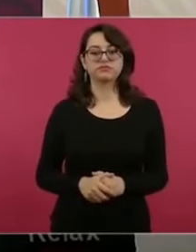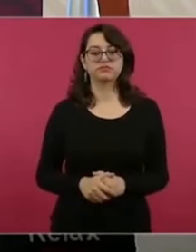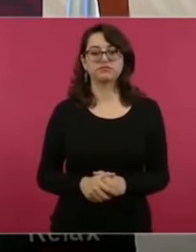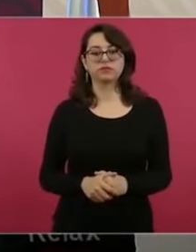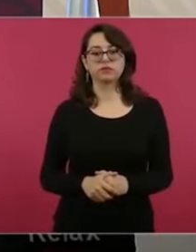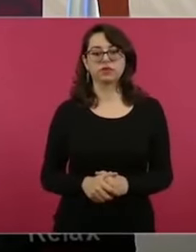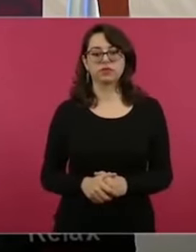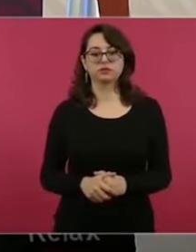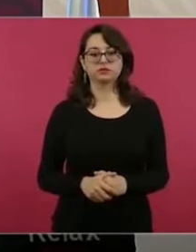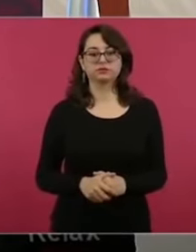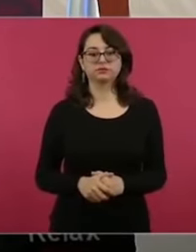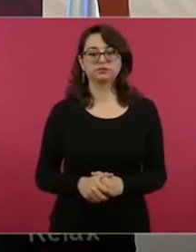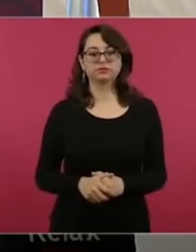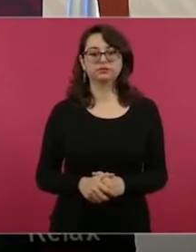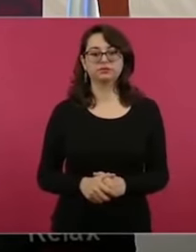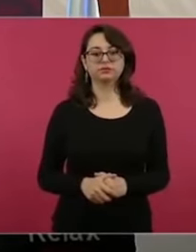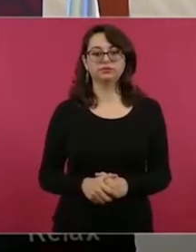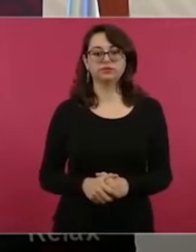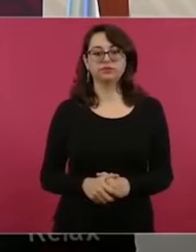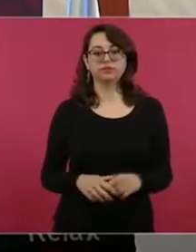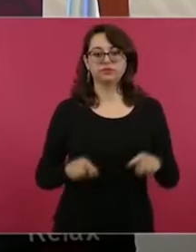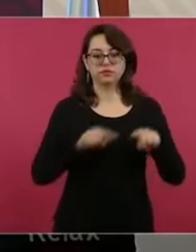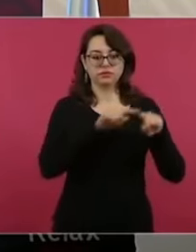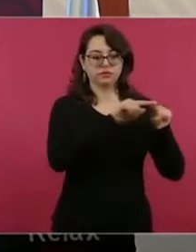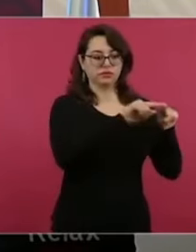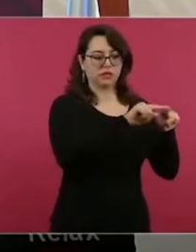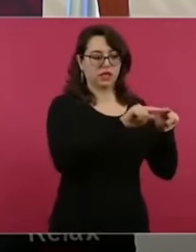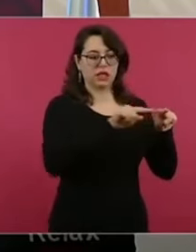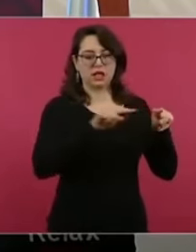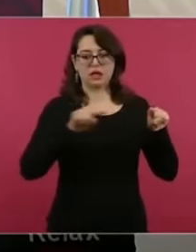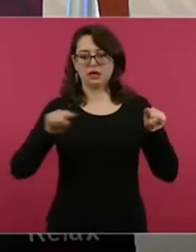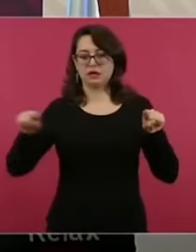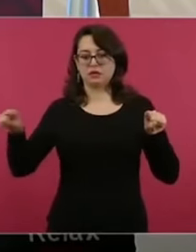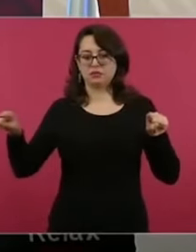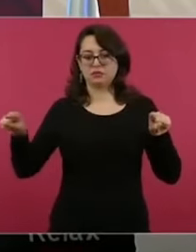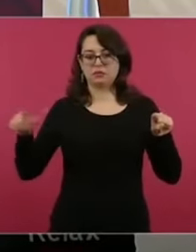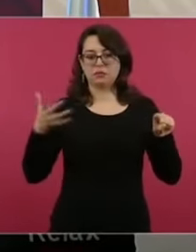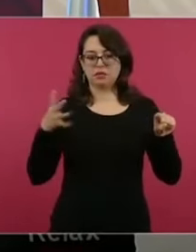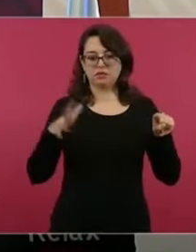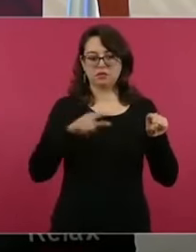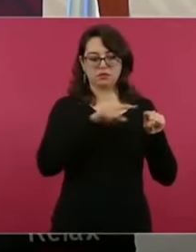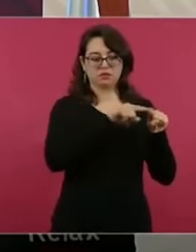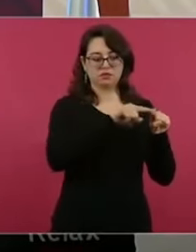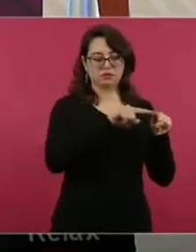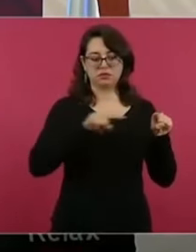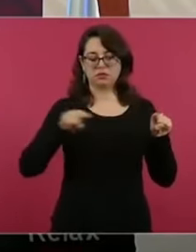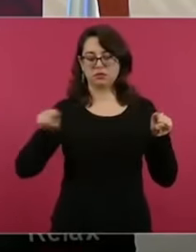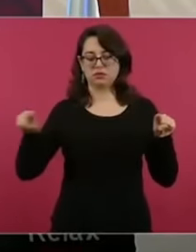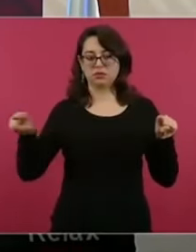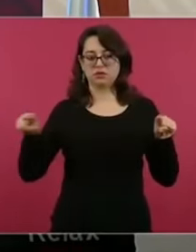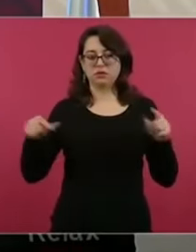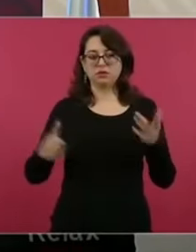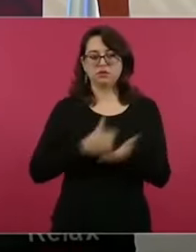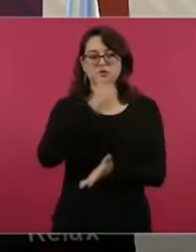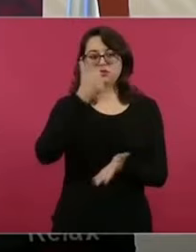es la media, ¿no? Este es delitos en general. Delitos, sí. Y esta es la